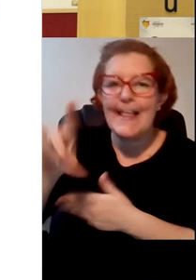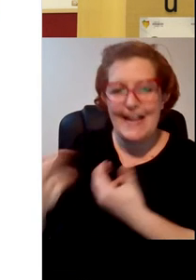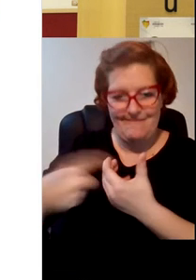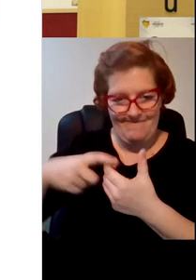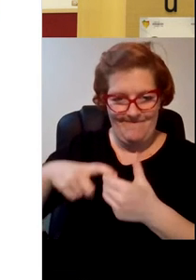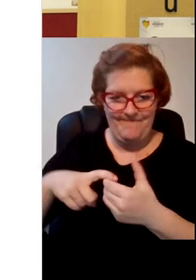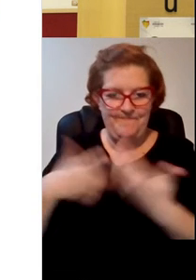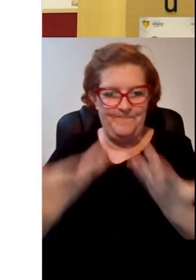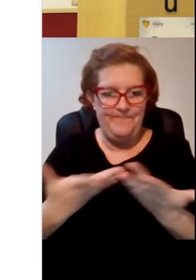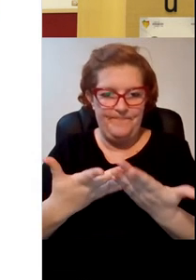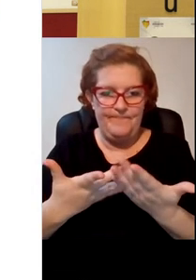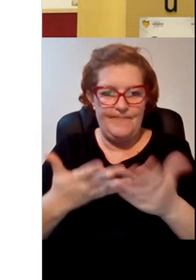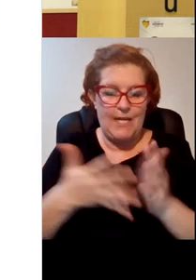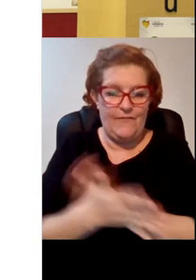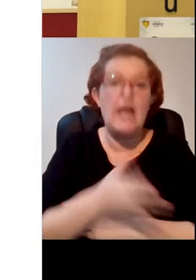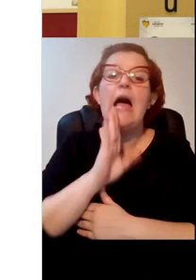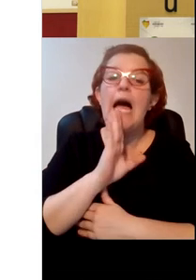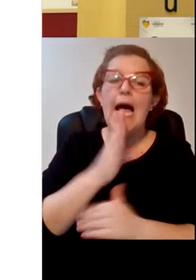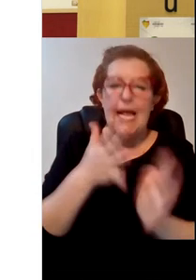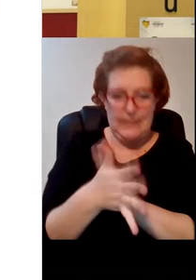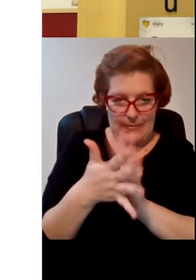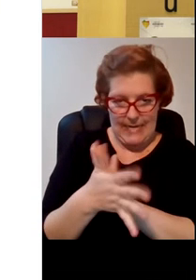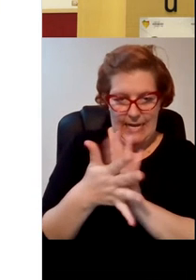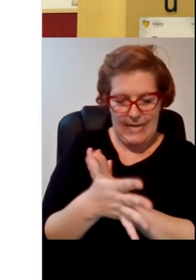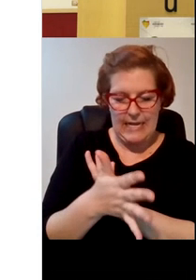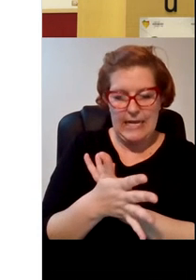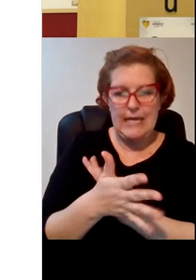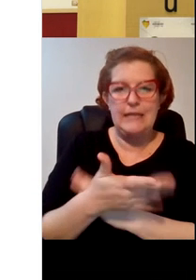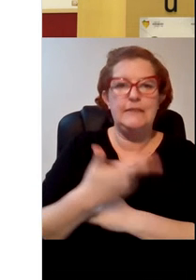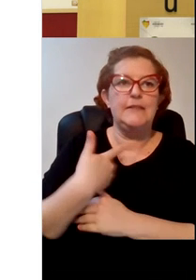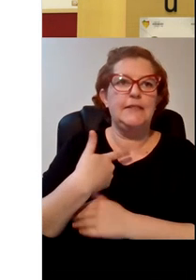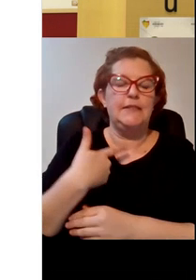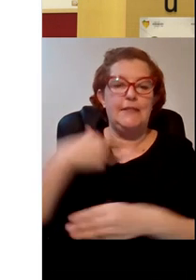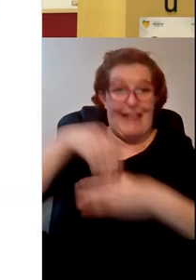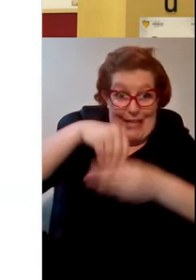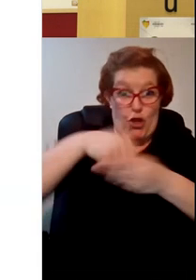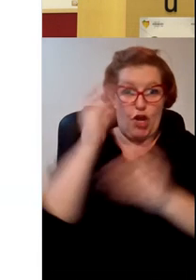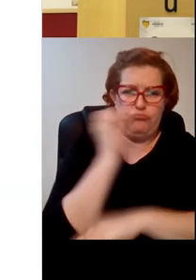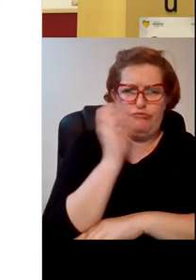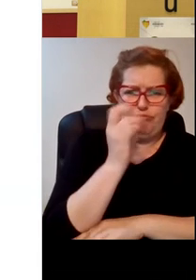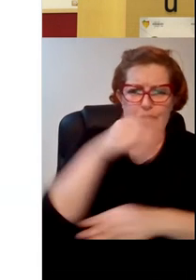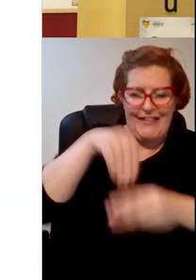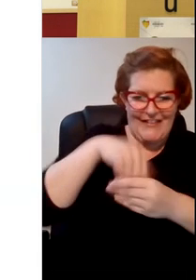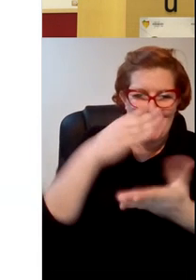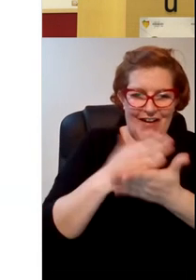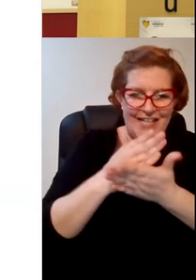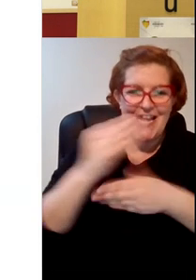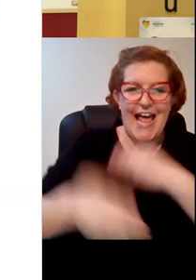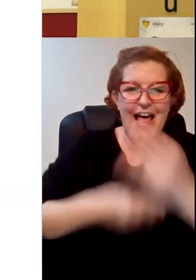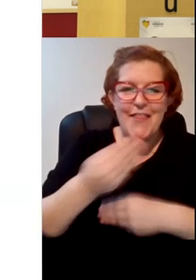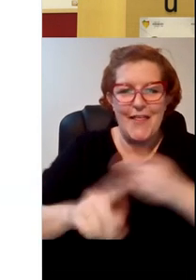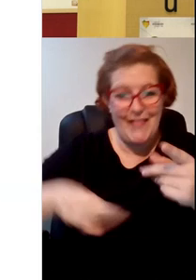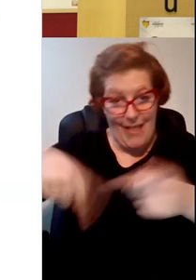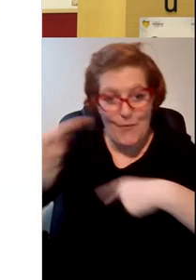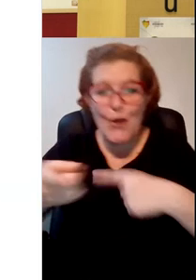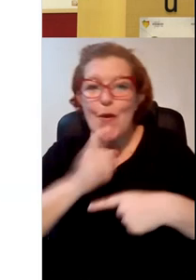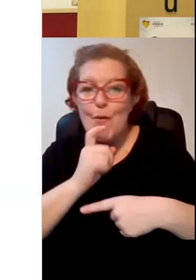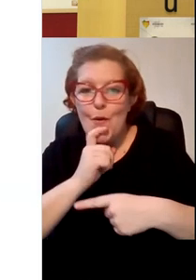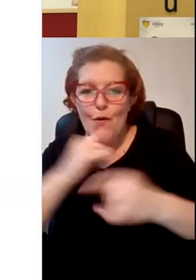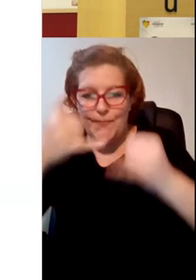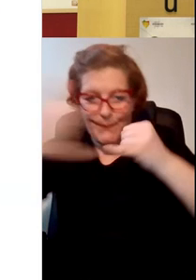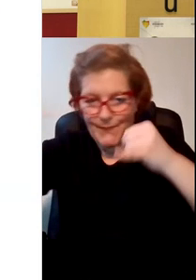de lo que comentábamos de lo que se decía de lo que veíamos en clase lo que hicimos fue desarrollar diferentes extensiones